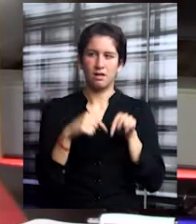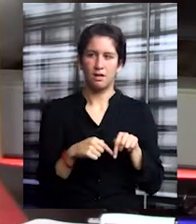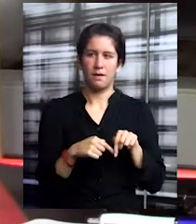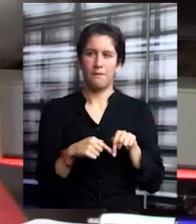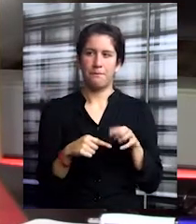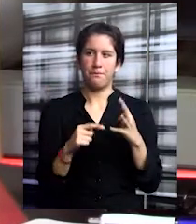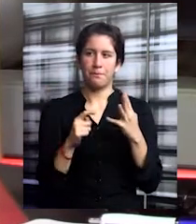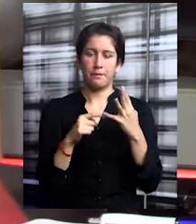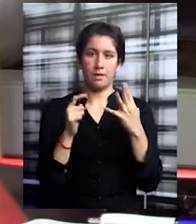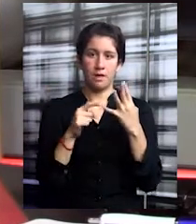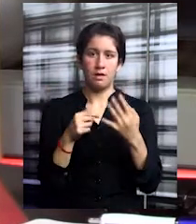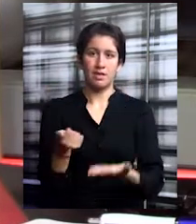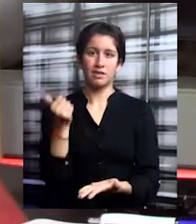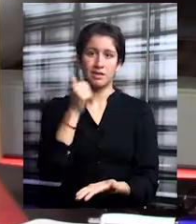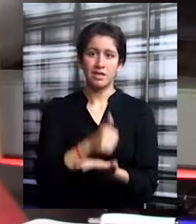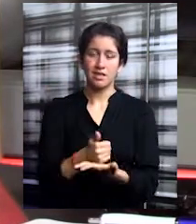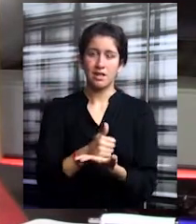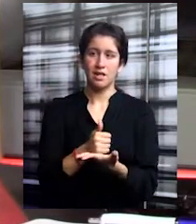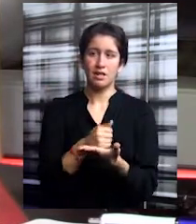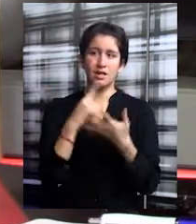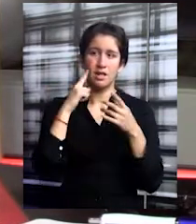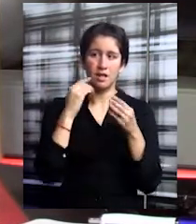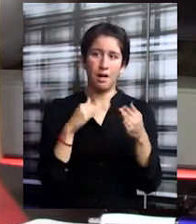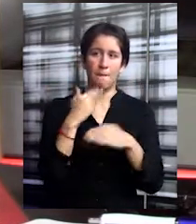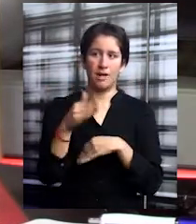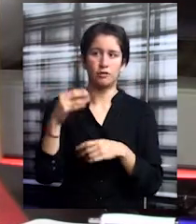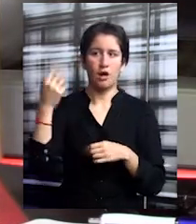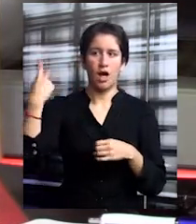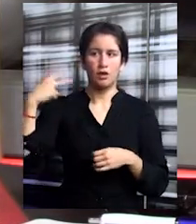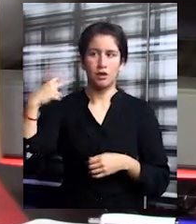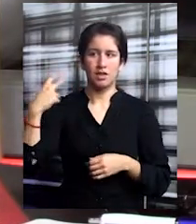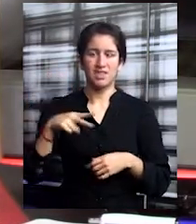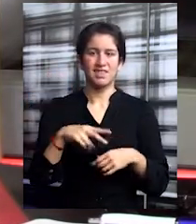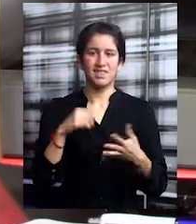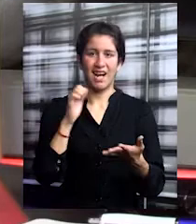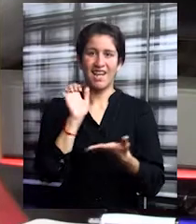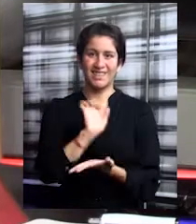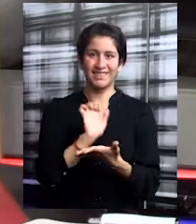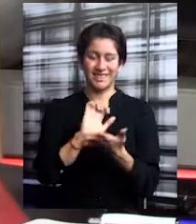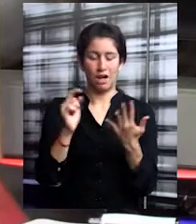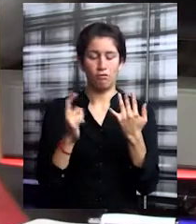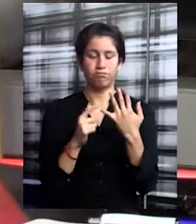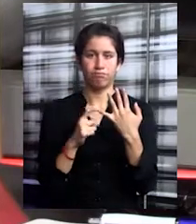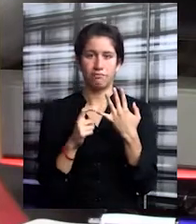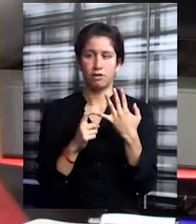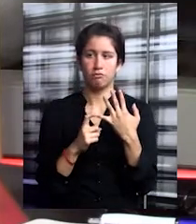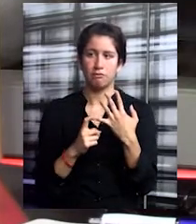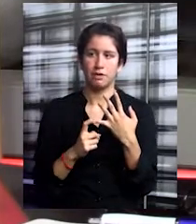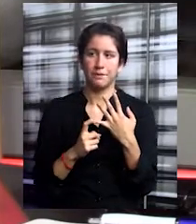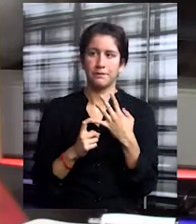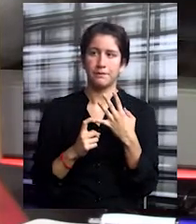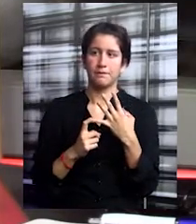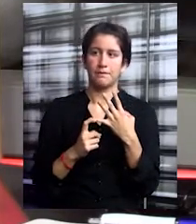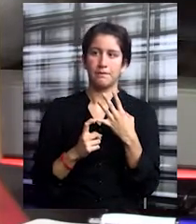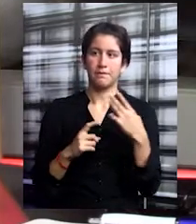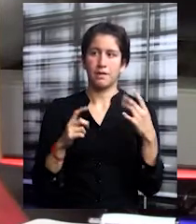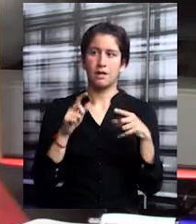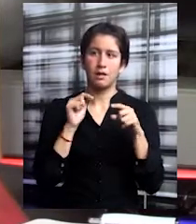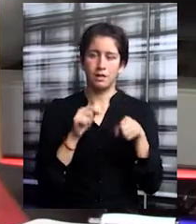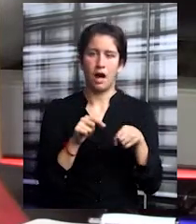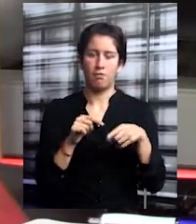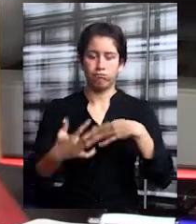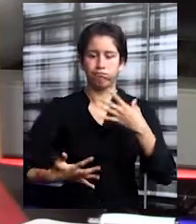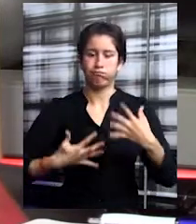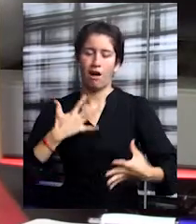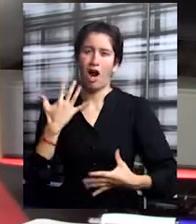caso es el intendente, que pasó la noticia desde que se decretó el estado de catástrofe, no ha ido a coordinar acciones que tengan